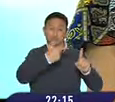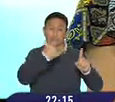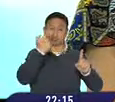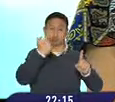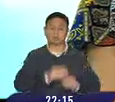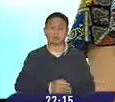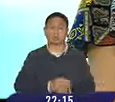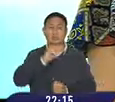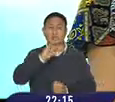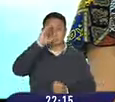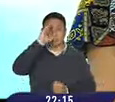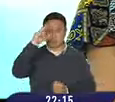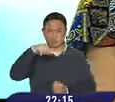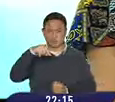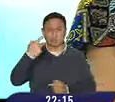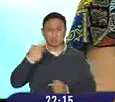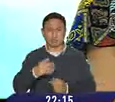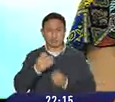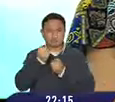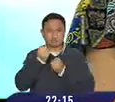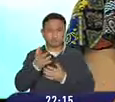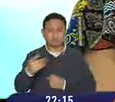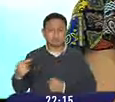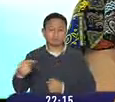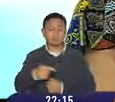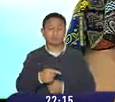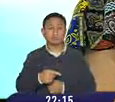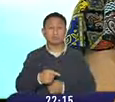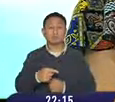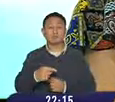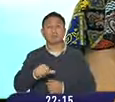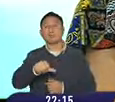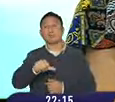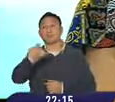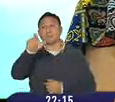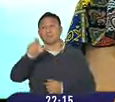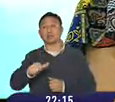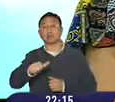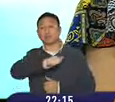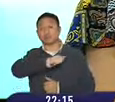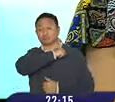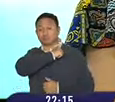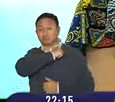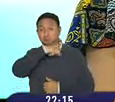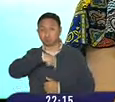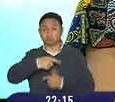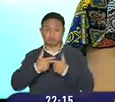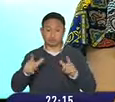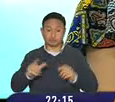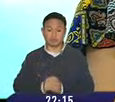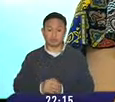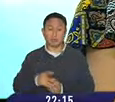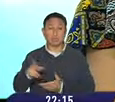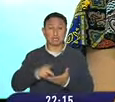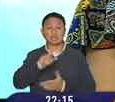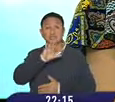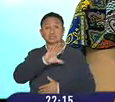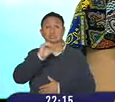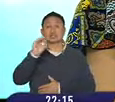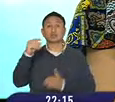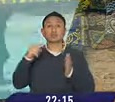La Policía Nacional también informó sobre la liberación de un extranjero secuestrado por el que pedían